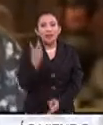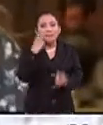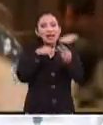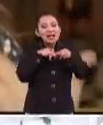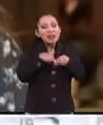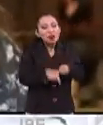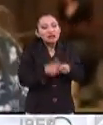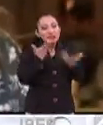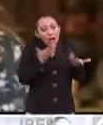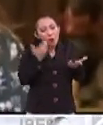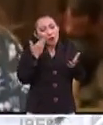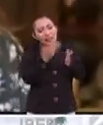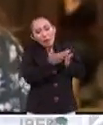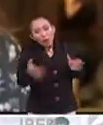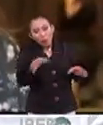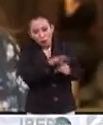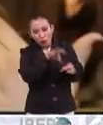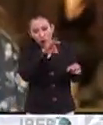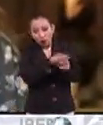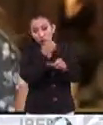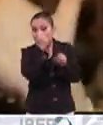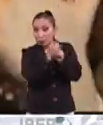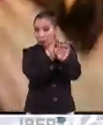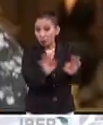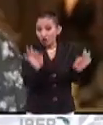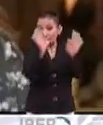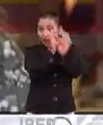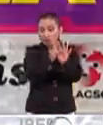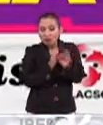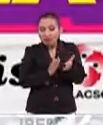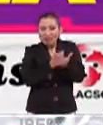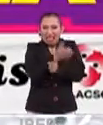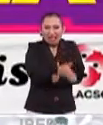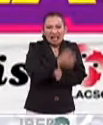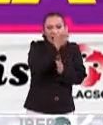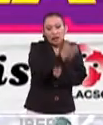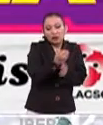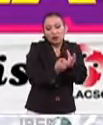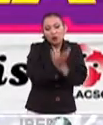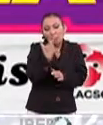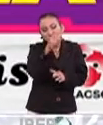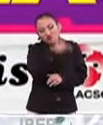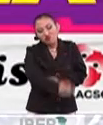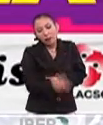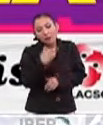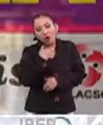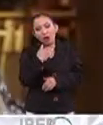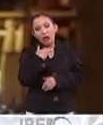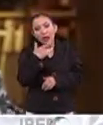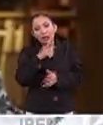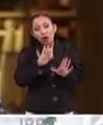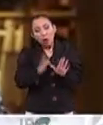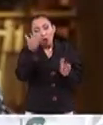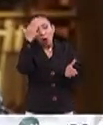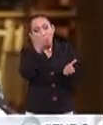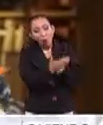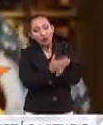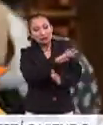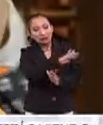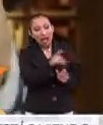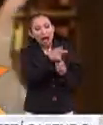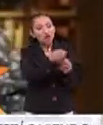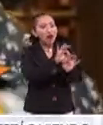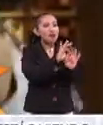saliendo de un año electoral que fue un año muy importante de irrupción de este nuevo actor político que viene a poner término a un